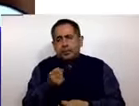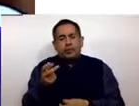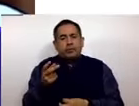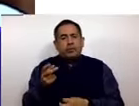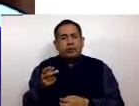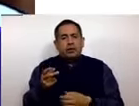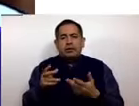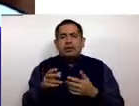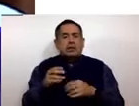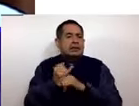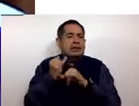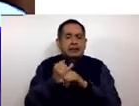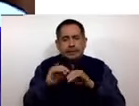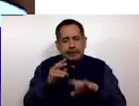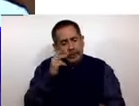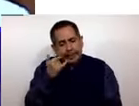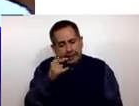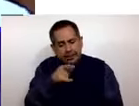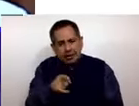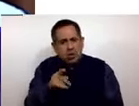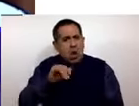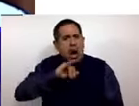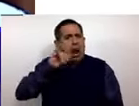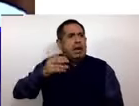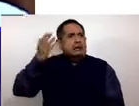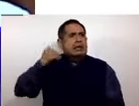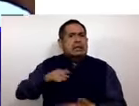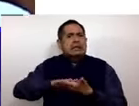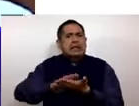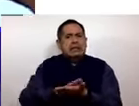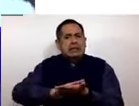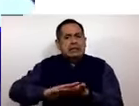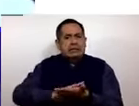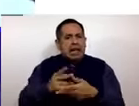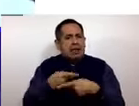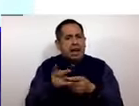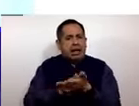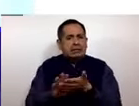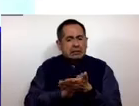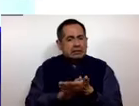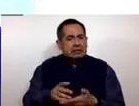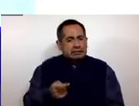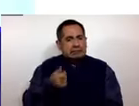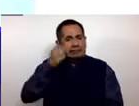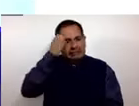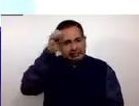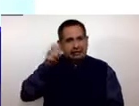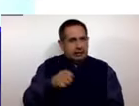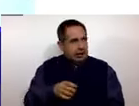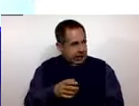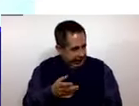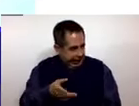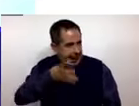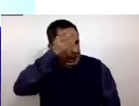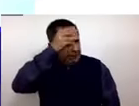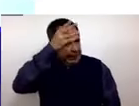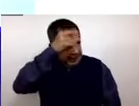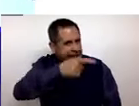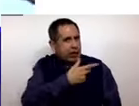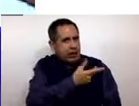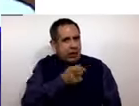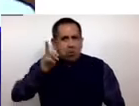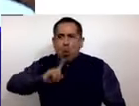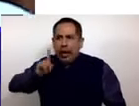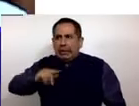redes sociales de nunca había lavado tantos trastes, ¿no? Y todas nosotras decíamos, mira, bienvenido a la vida